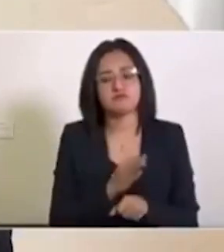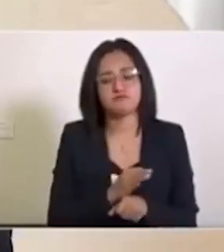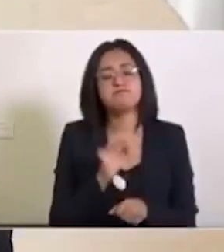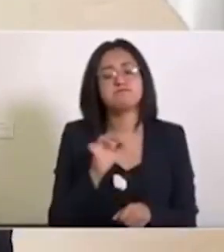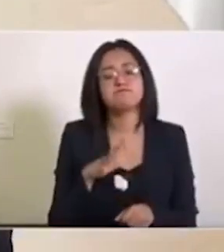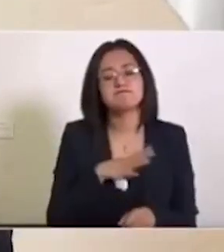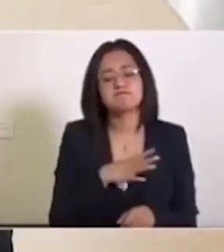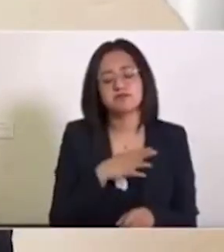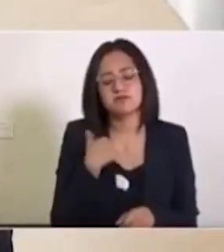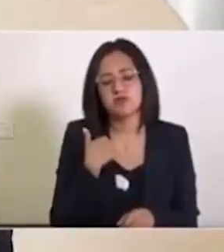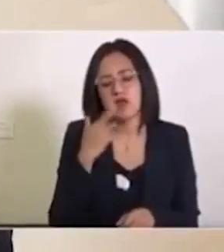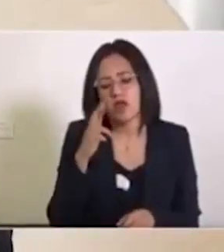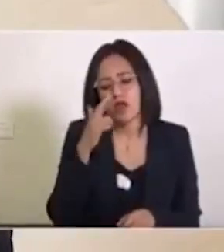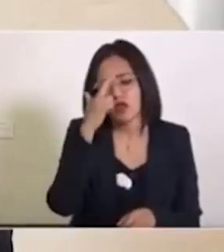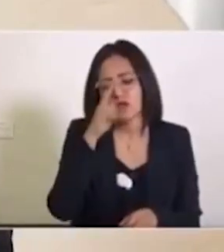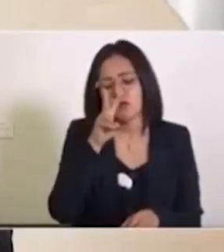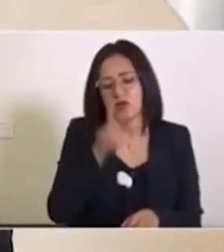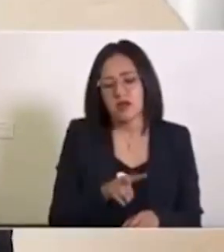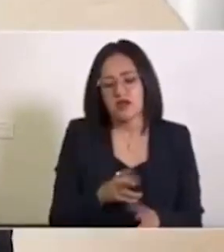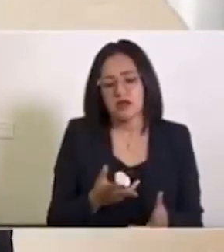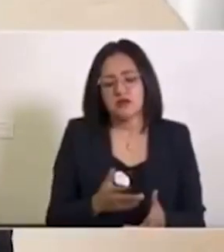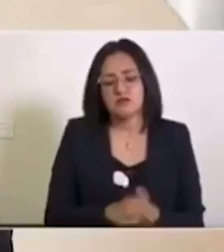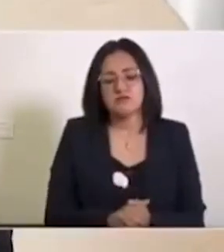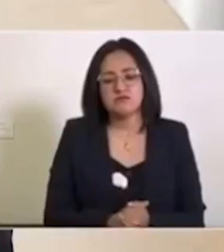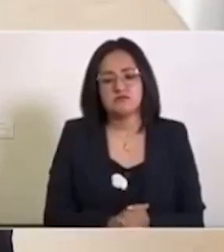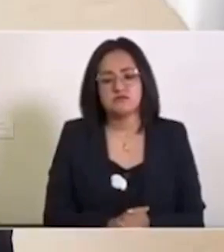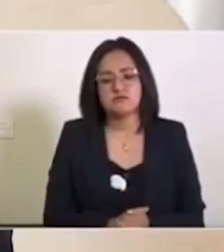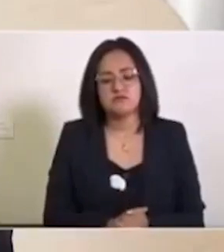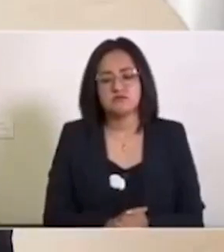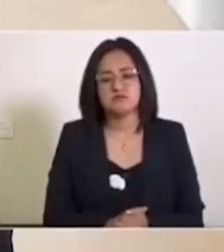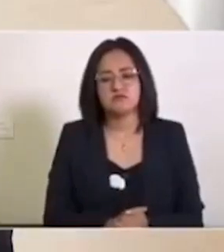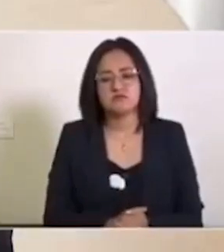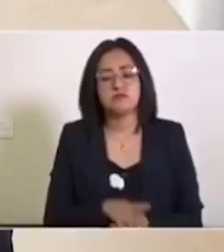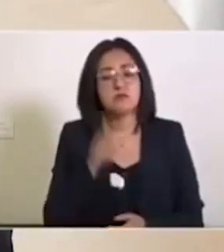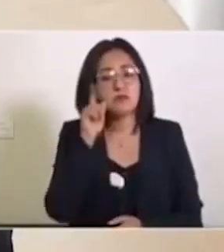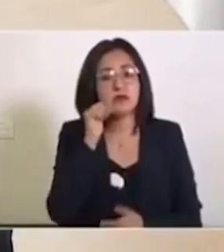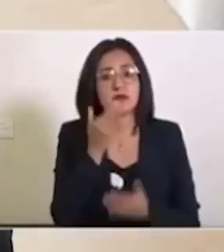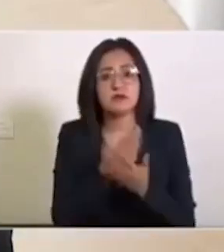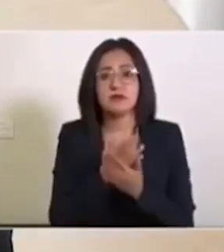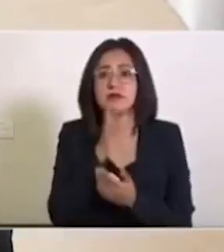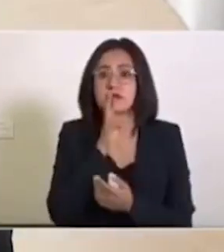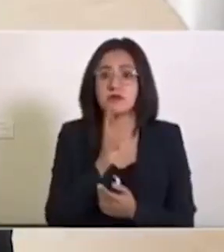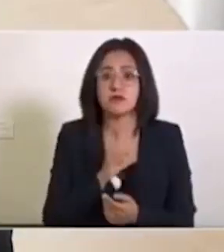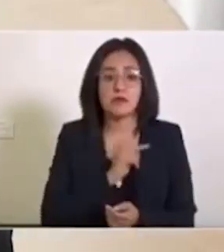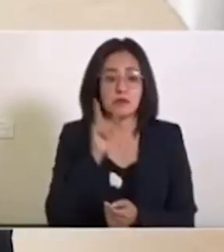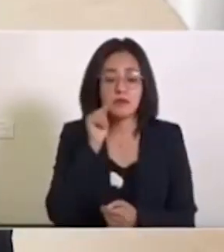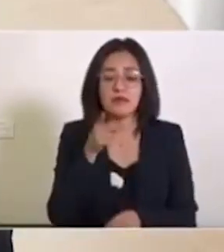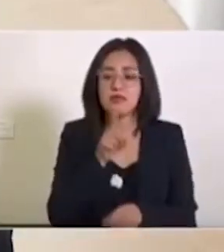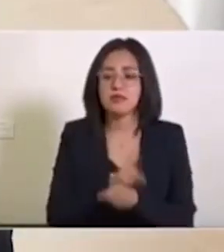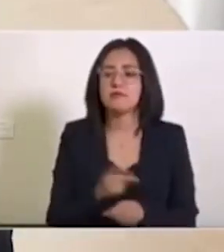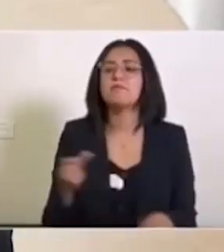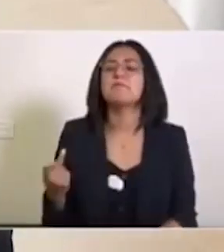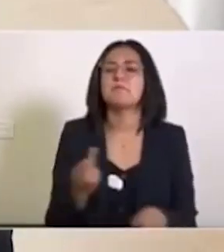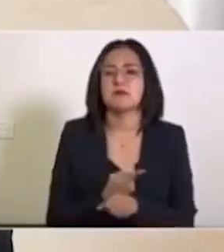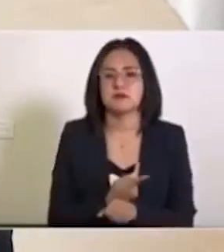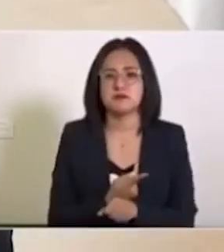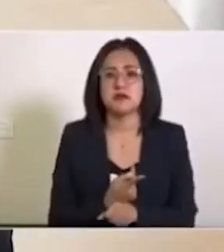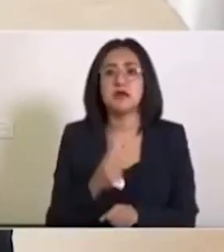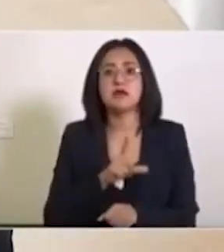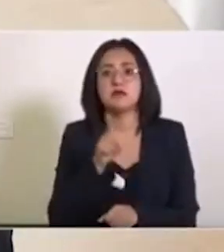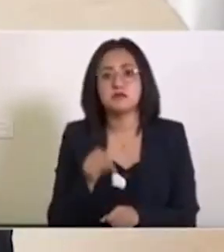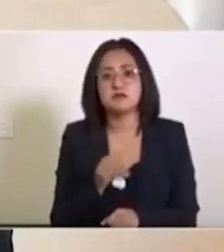que existe vamos a esperar mañana los resultados de mañana y